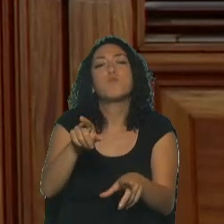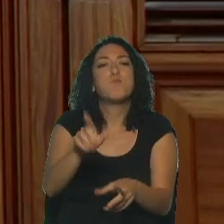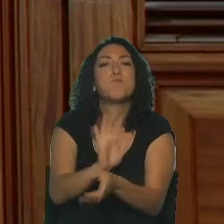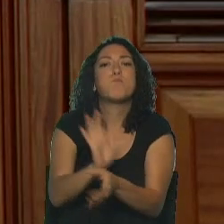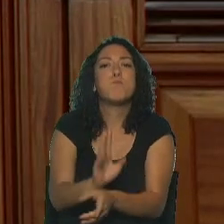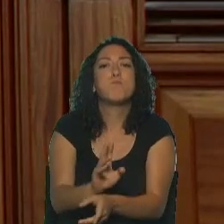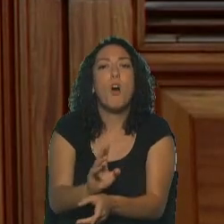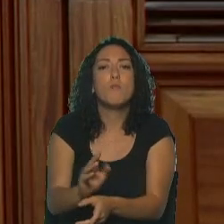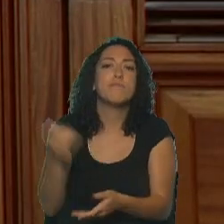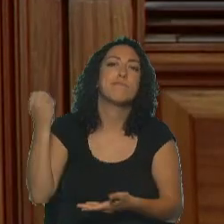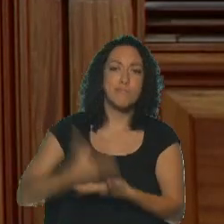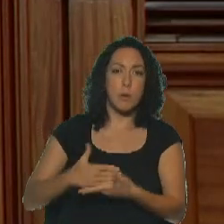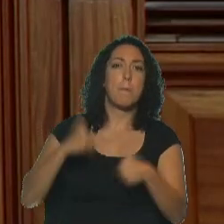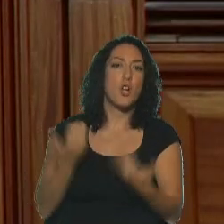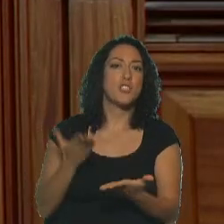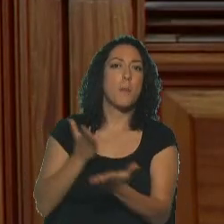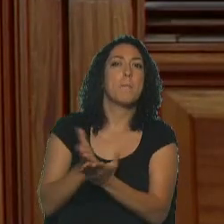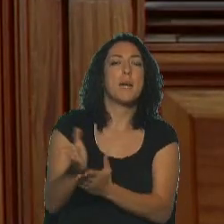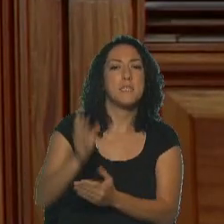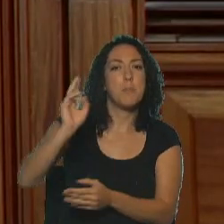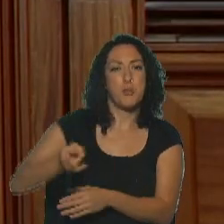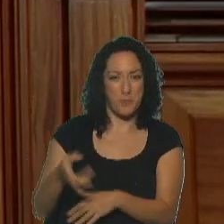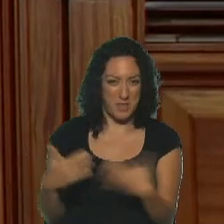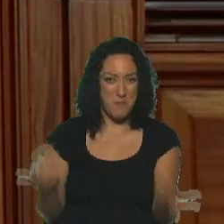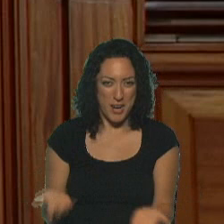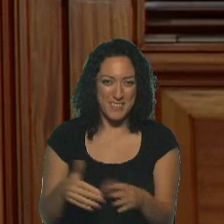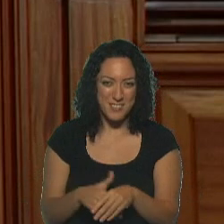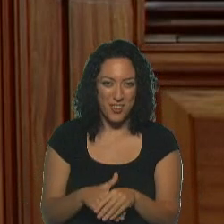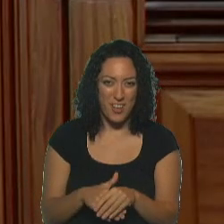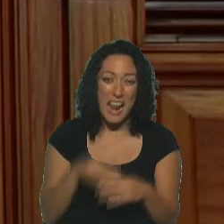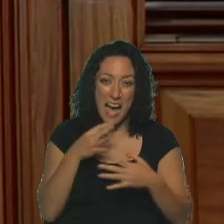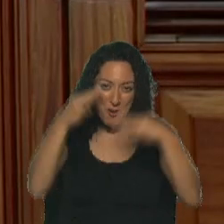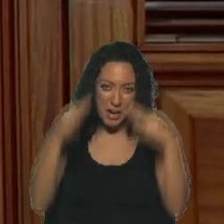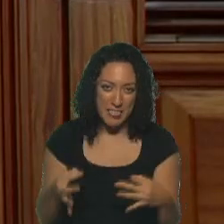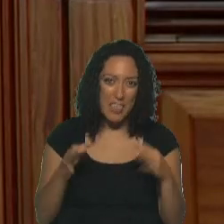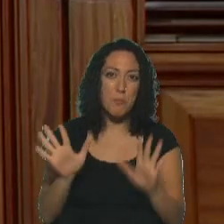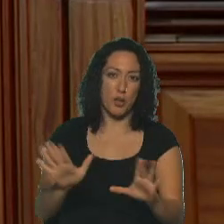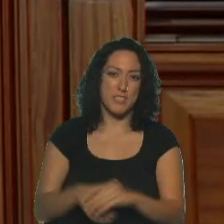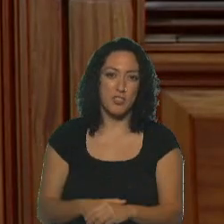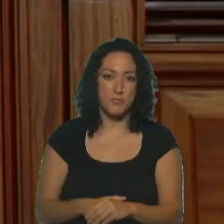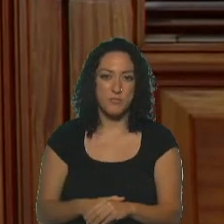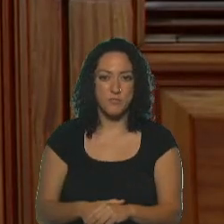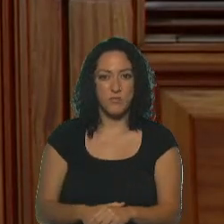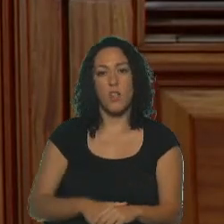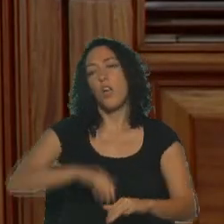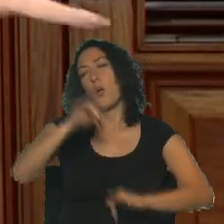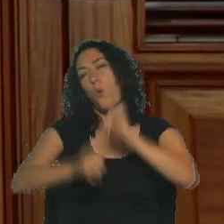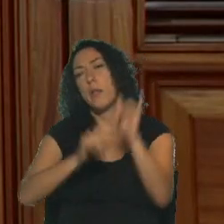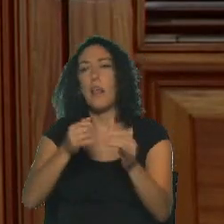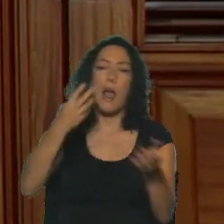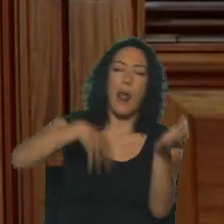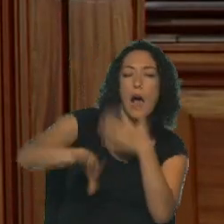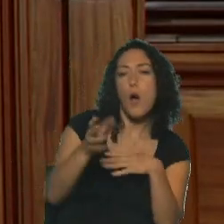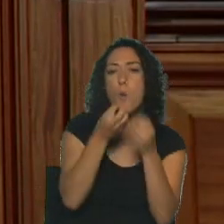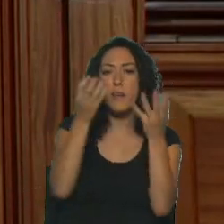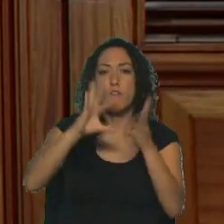lo que y por esto me inhabilitan. Por esto me inhabilitan, esta es la verdad de la milanesa. Cuenten, que la cuenten como quieran, me gustaría